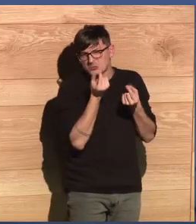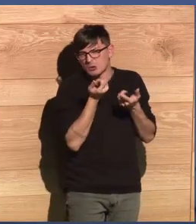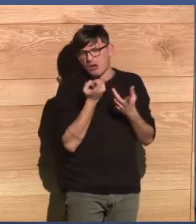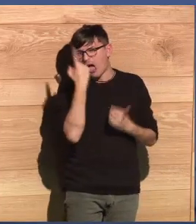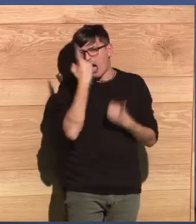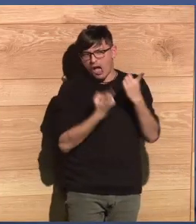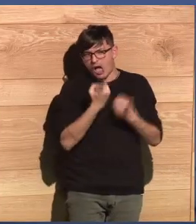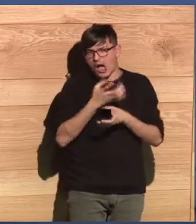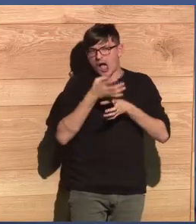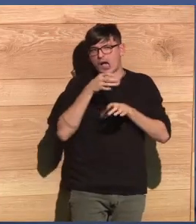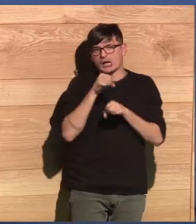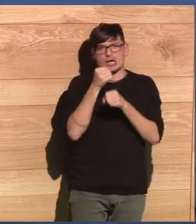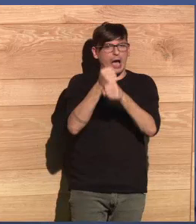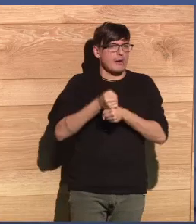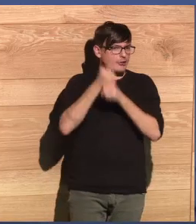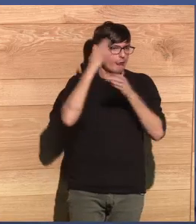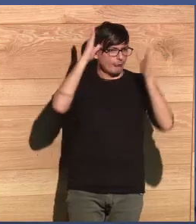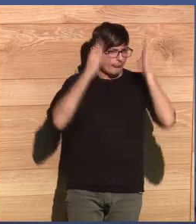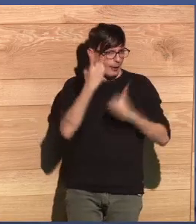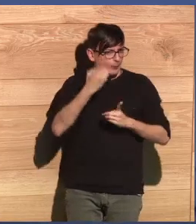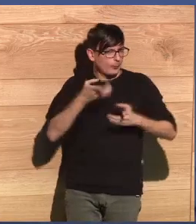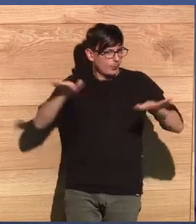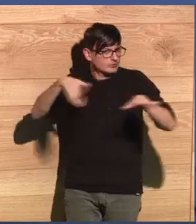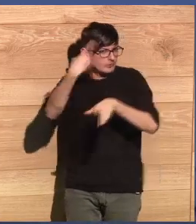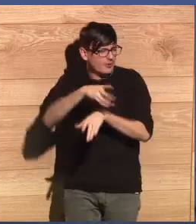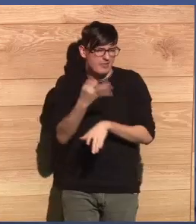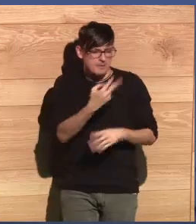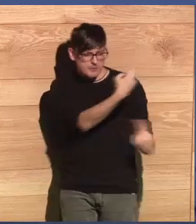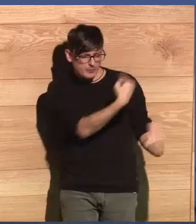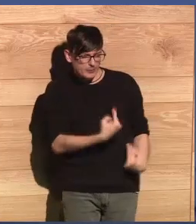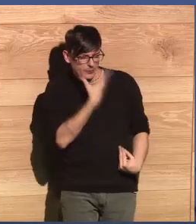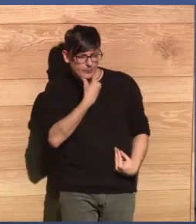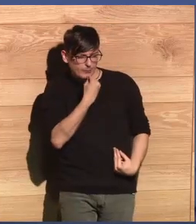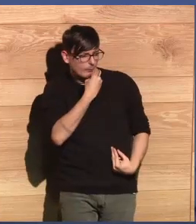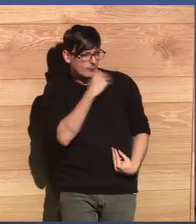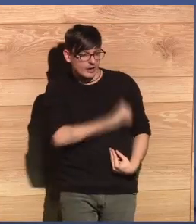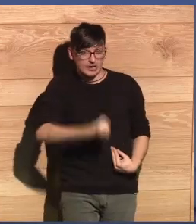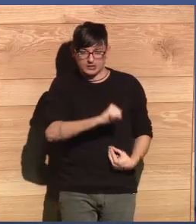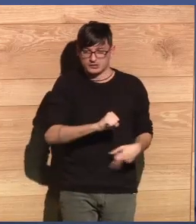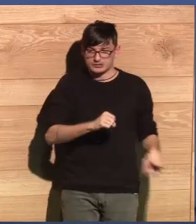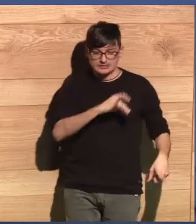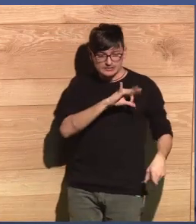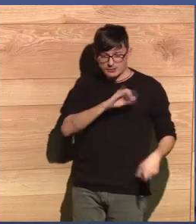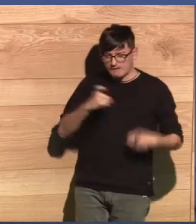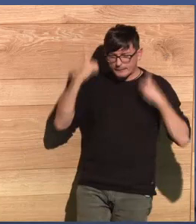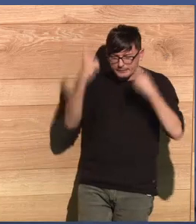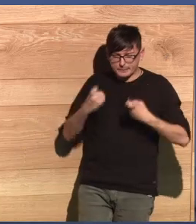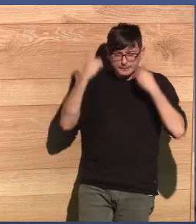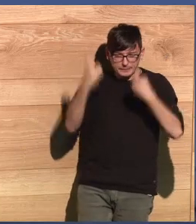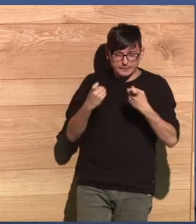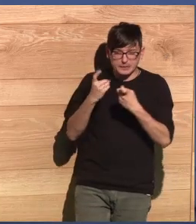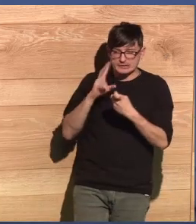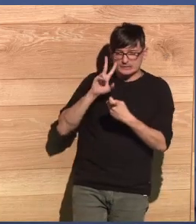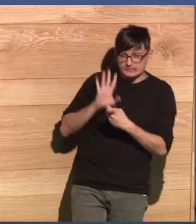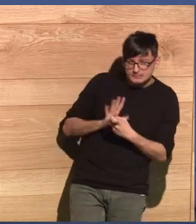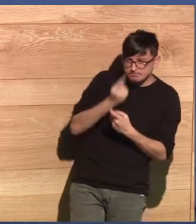caballos sabemos volar, pero tienes que pintarme súper guapo». Isabel se esforzaba día tras día para conseguir que su caballo